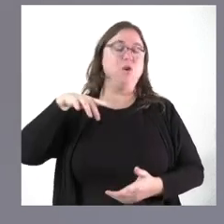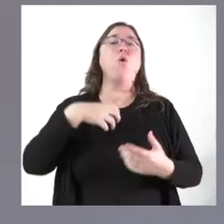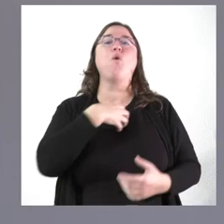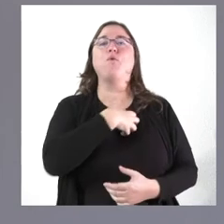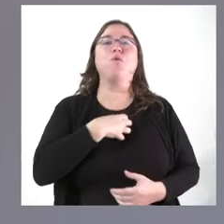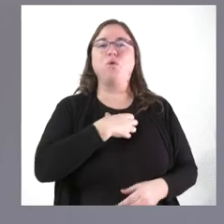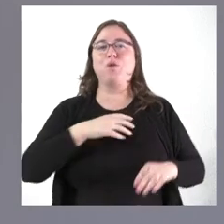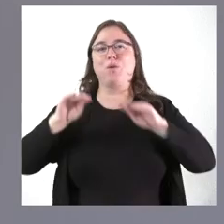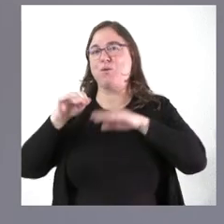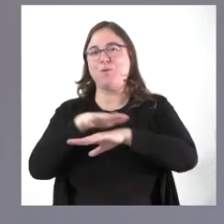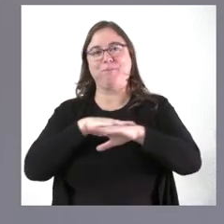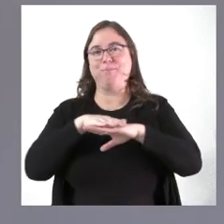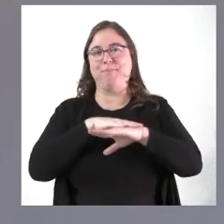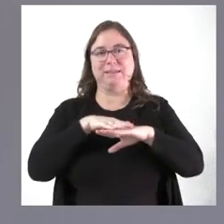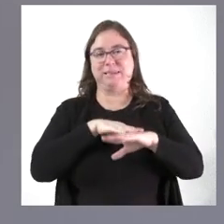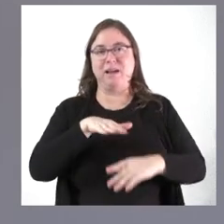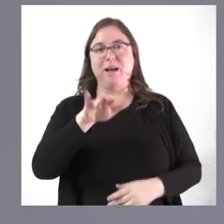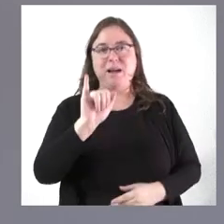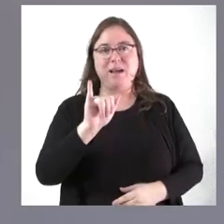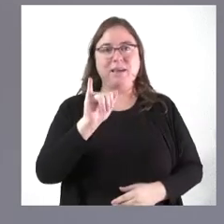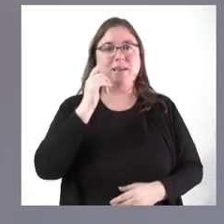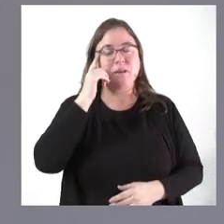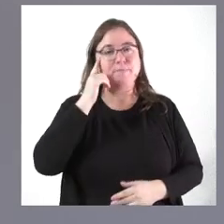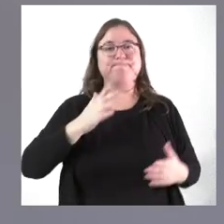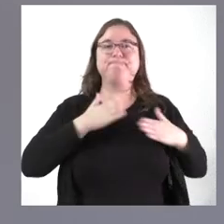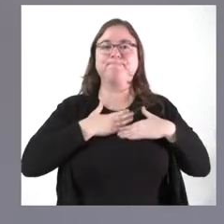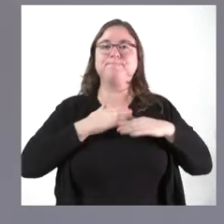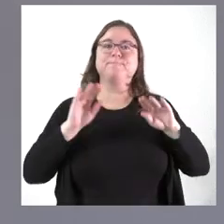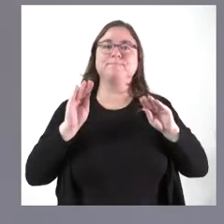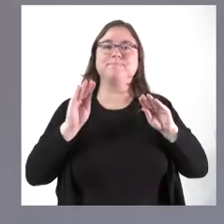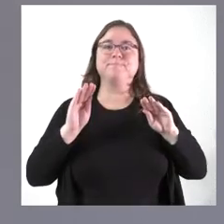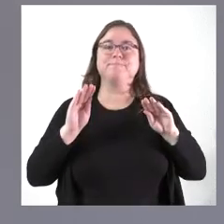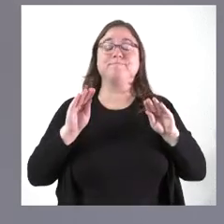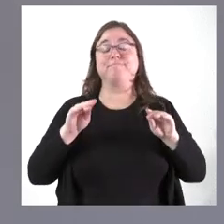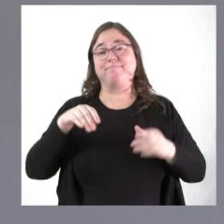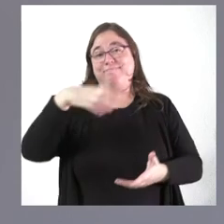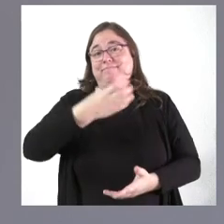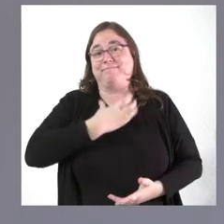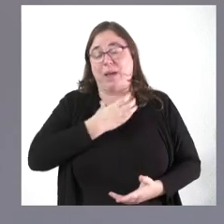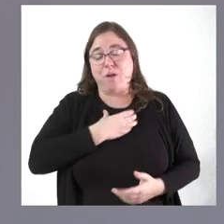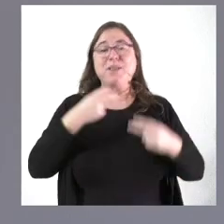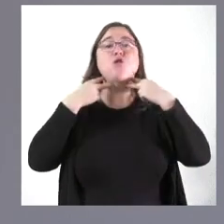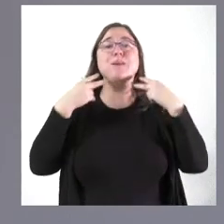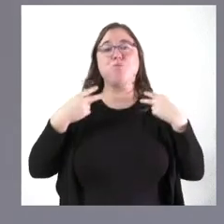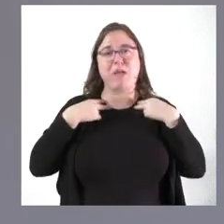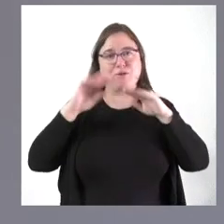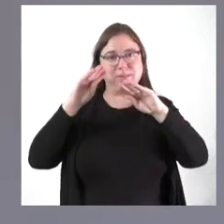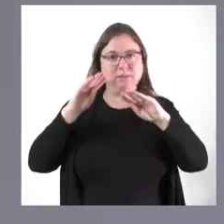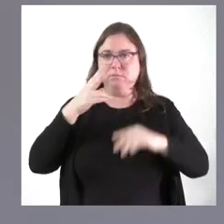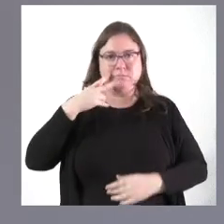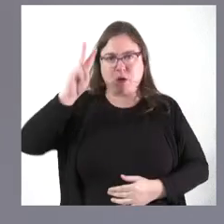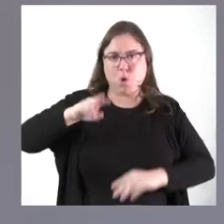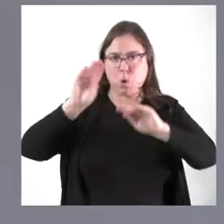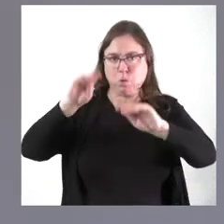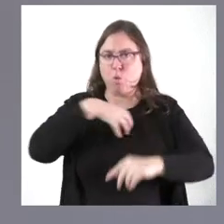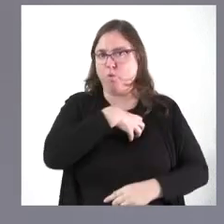esenciales de las que disponen los propios las propias entidades locales en otros por tanto reconocemos el papel que tiene